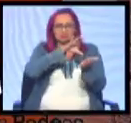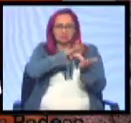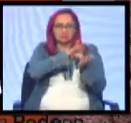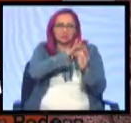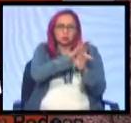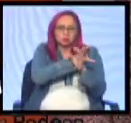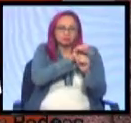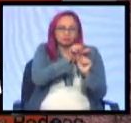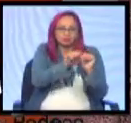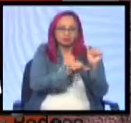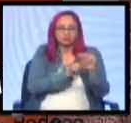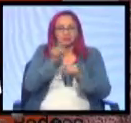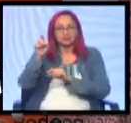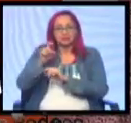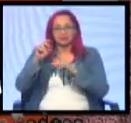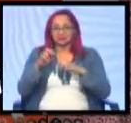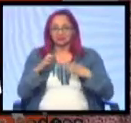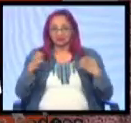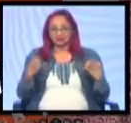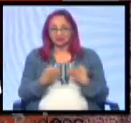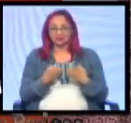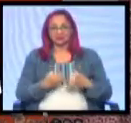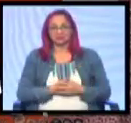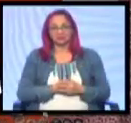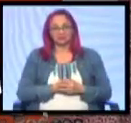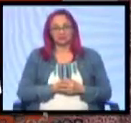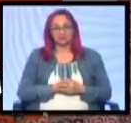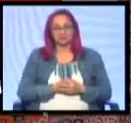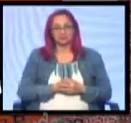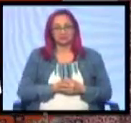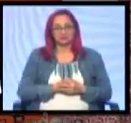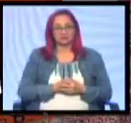paliativos requieren equipos y requieren también